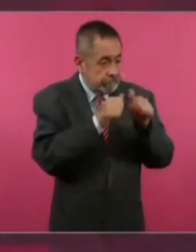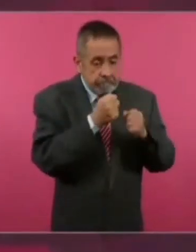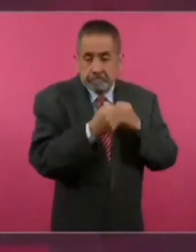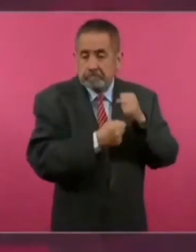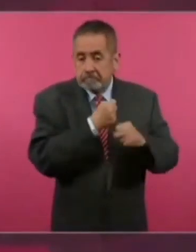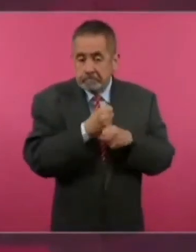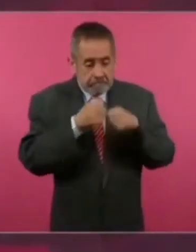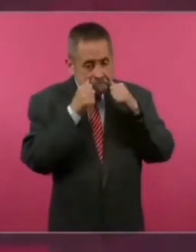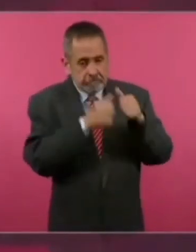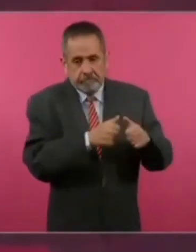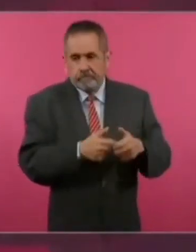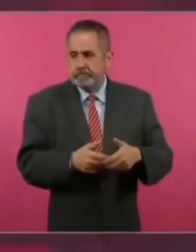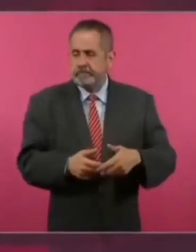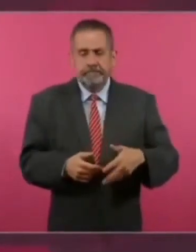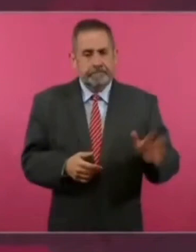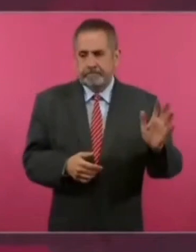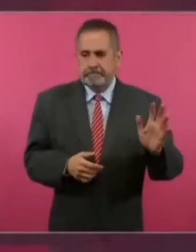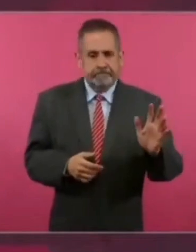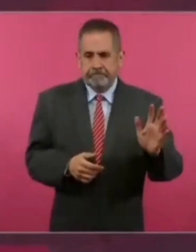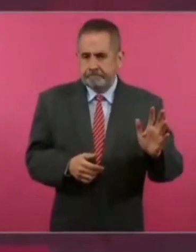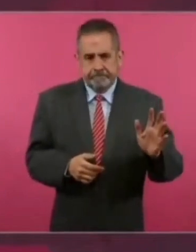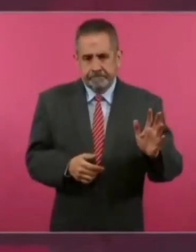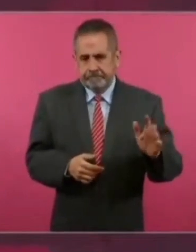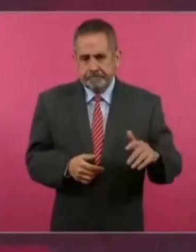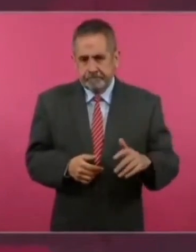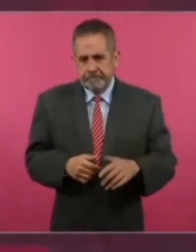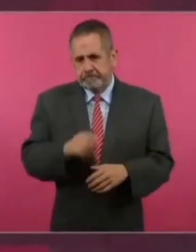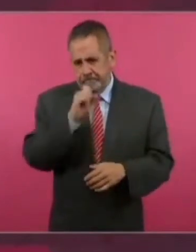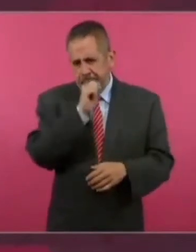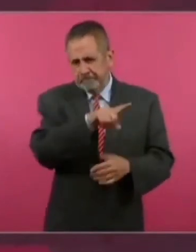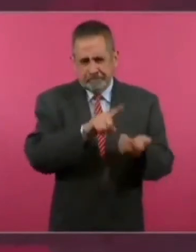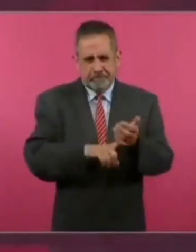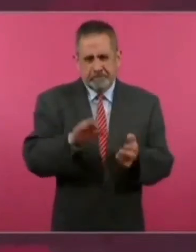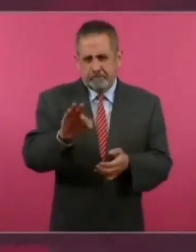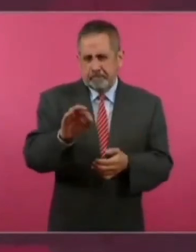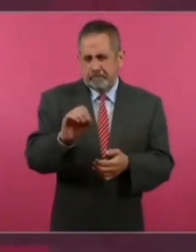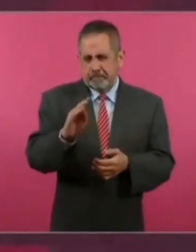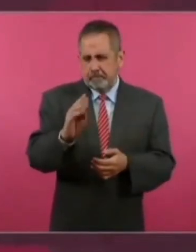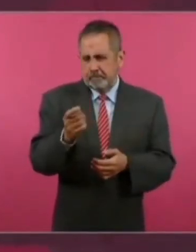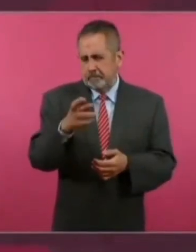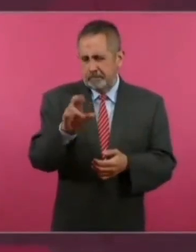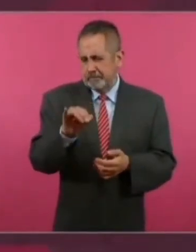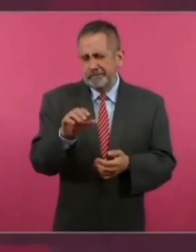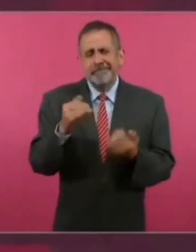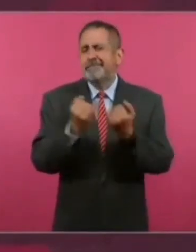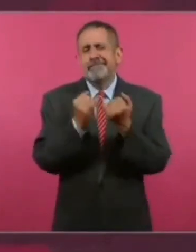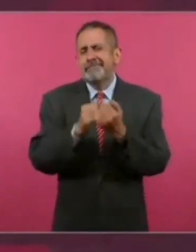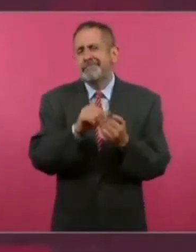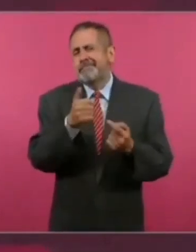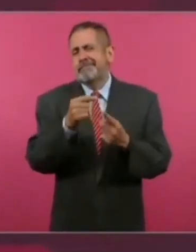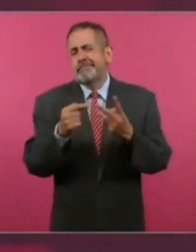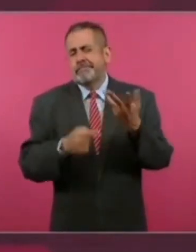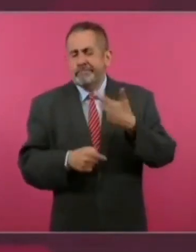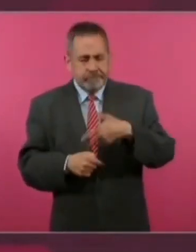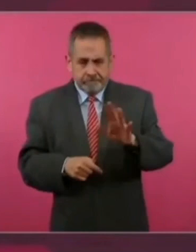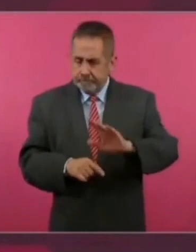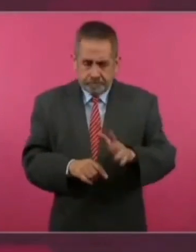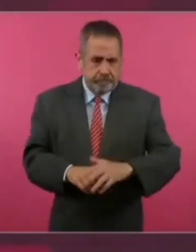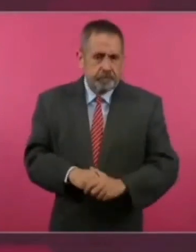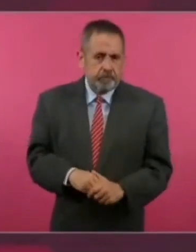fue el rescate financiero y otras acciones. Entonces,